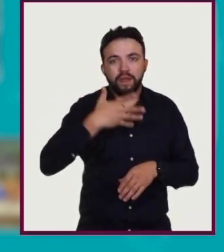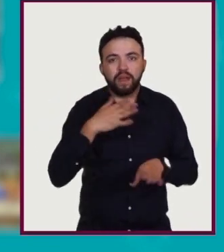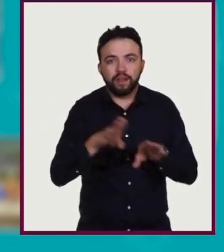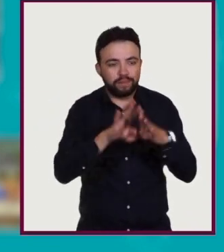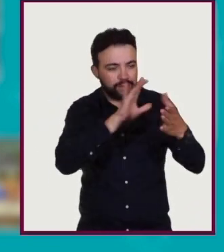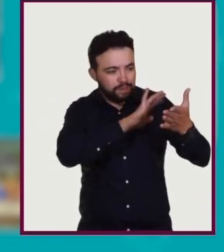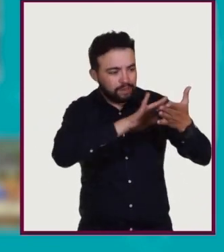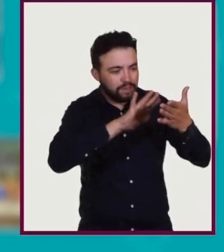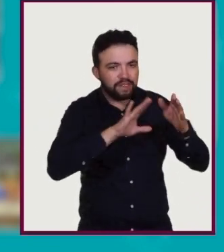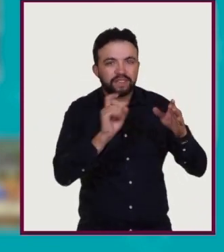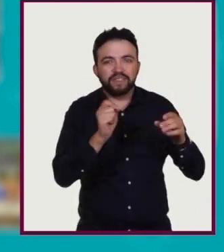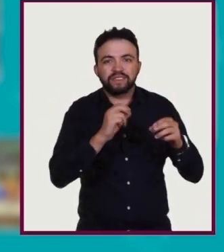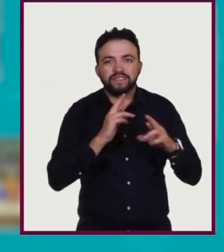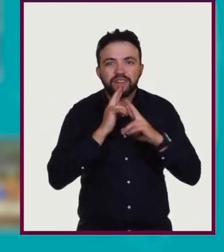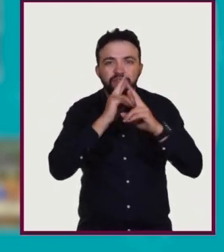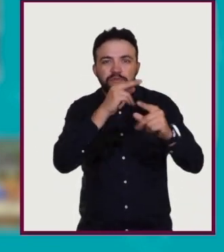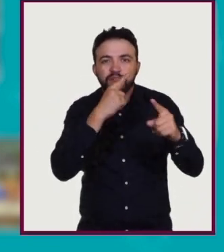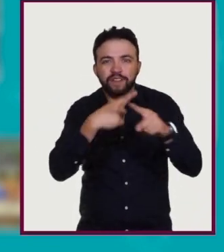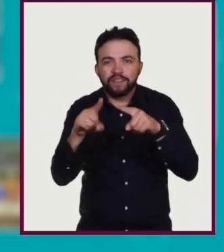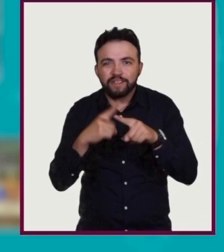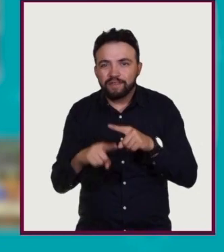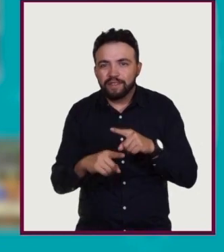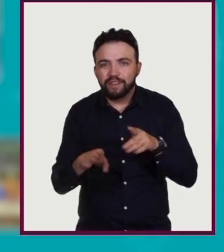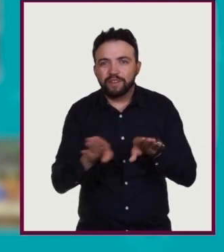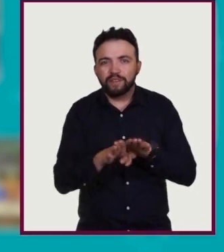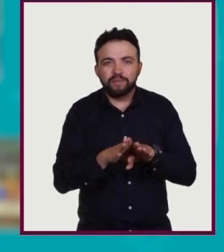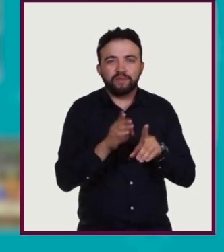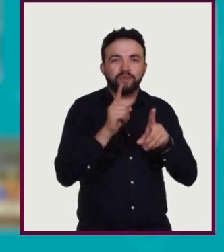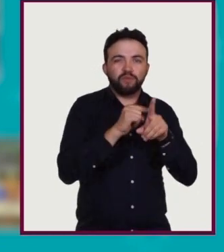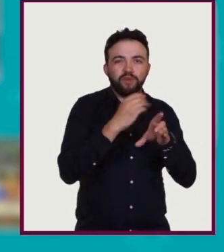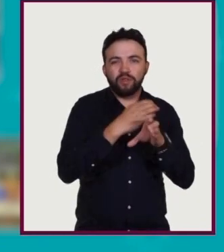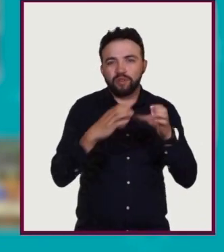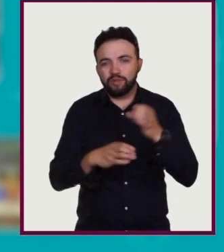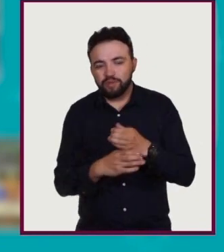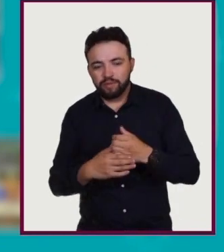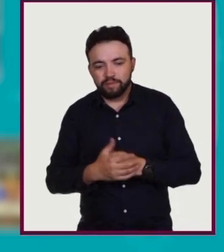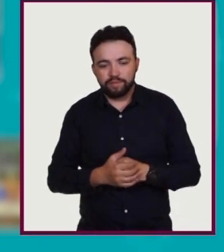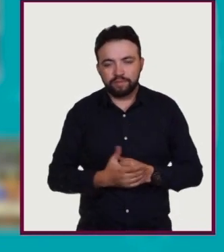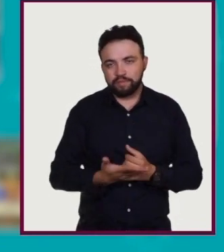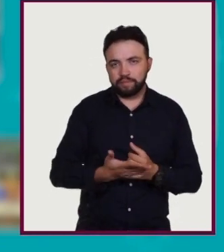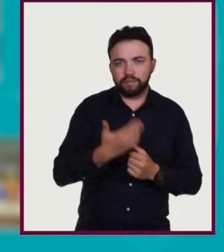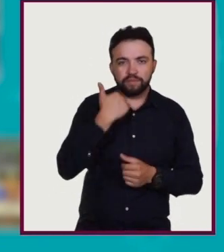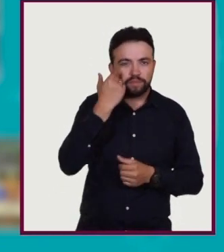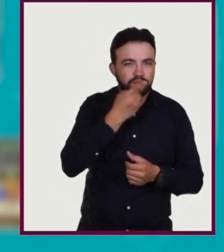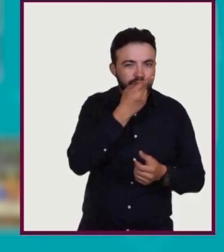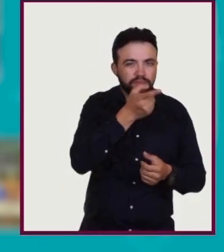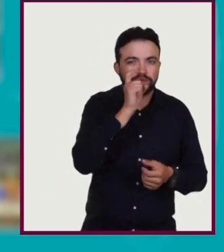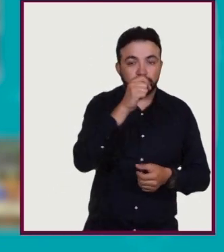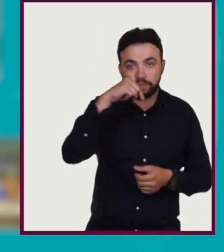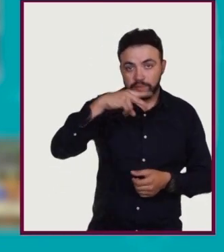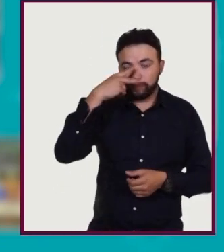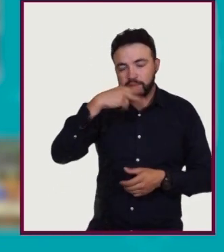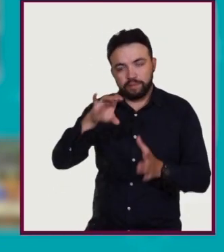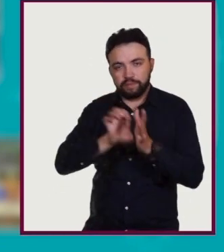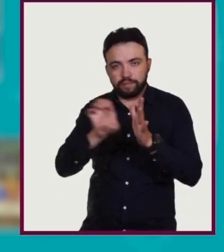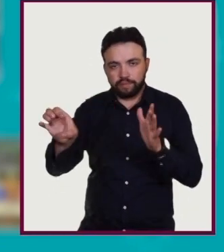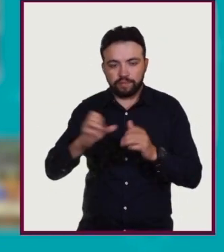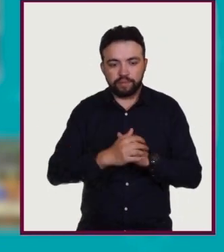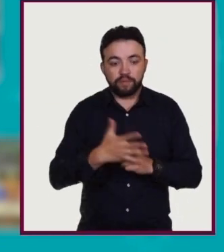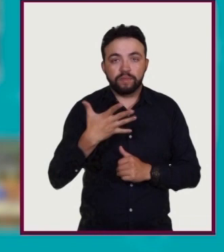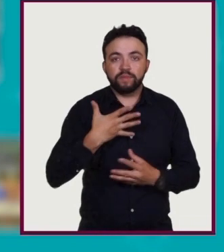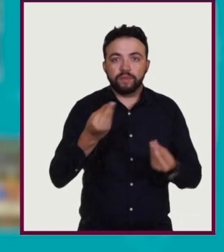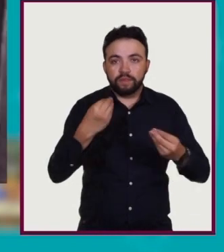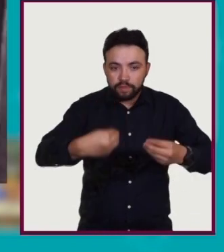discursos y relatos que se oponen a las narrativas hegemónicas. Es decir, en México, por ejemplo,